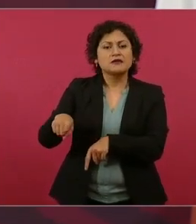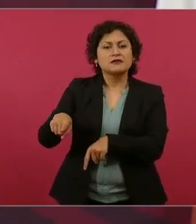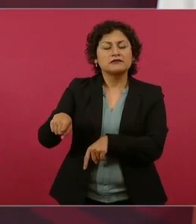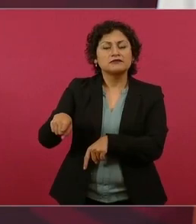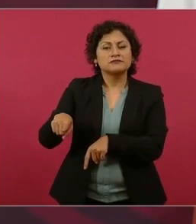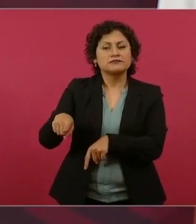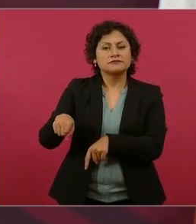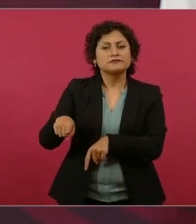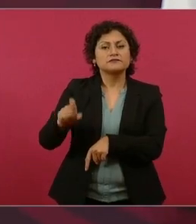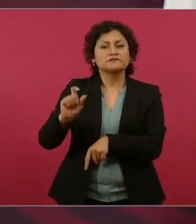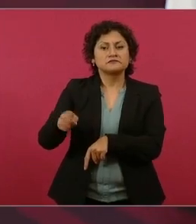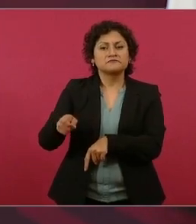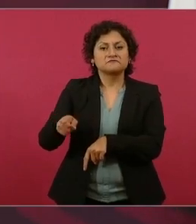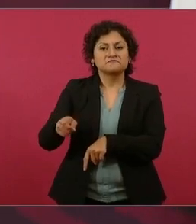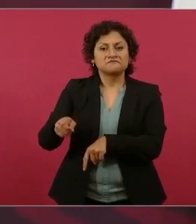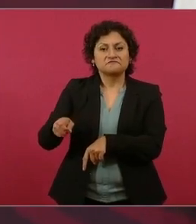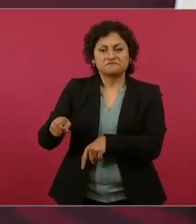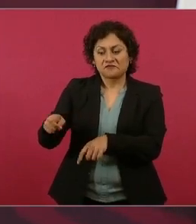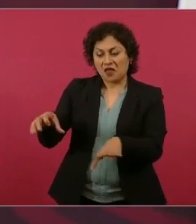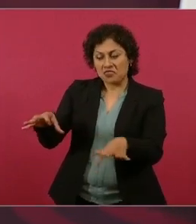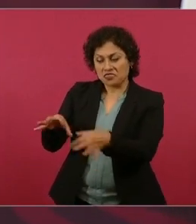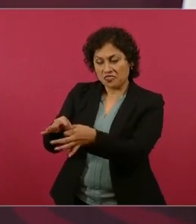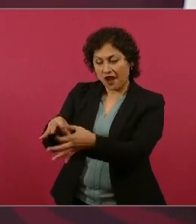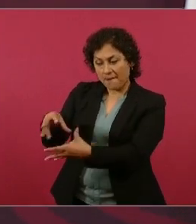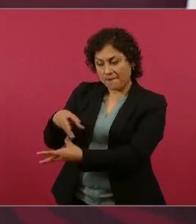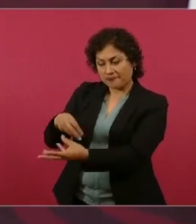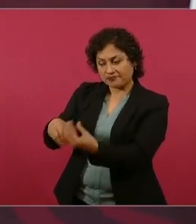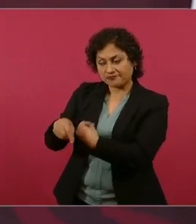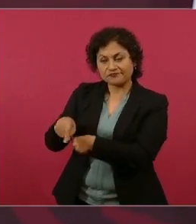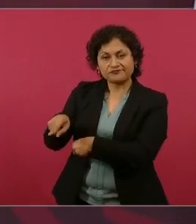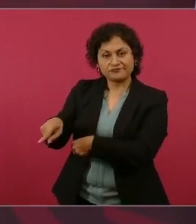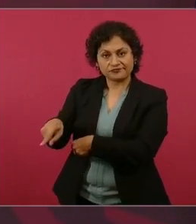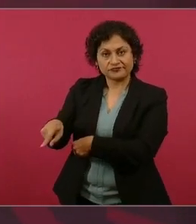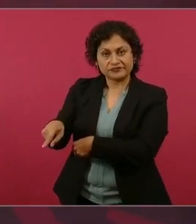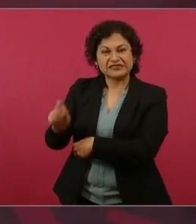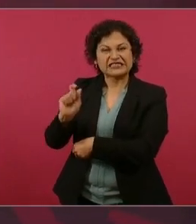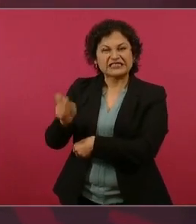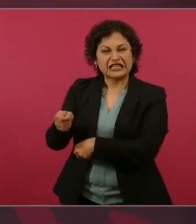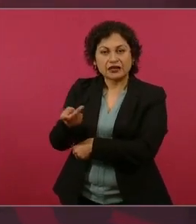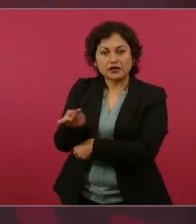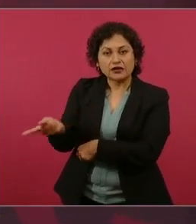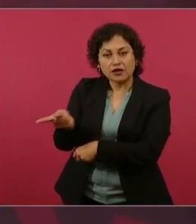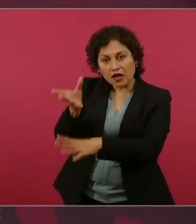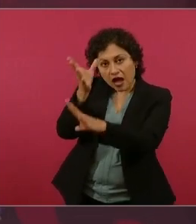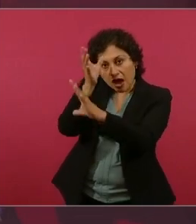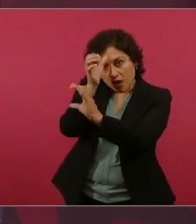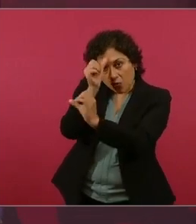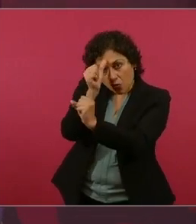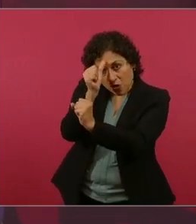para el acuerdo fue entregarle al PAN